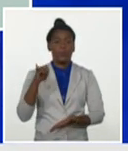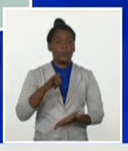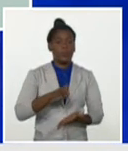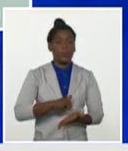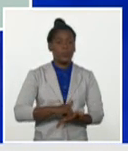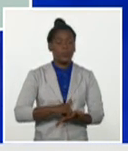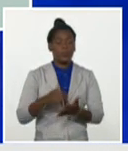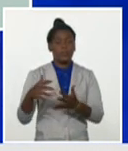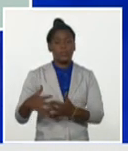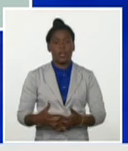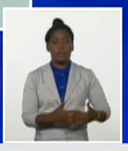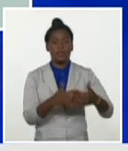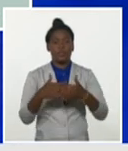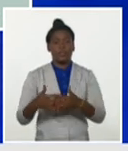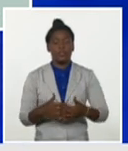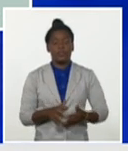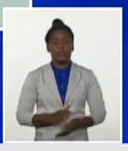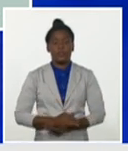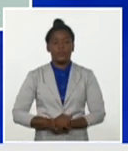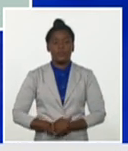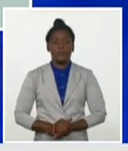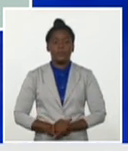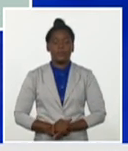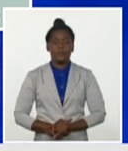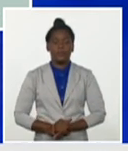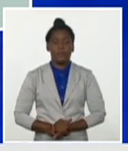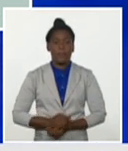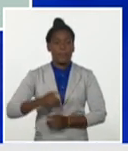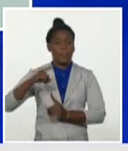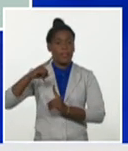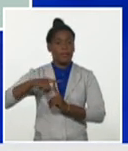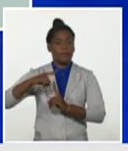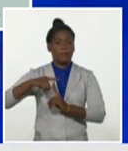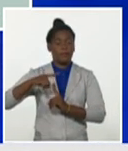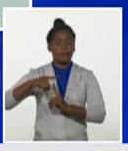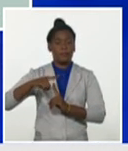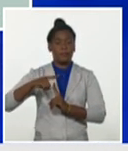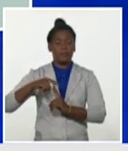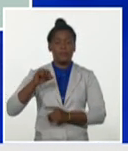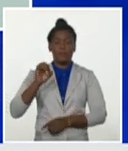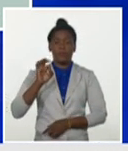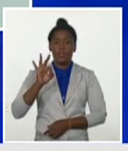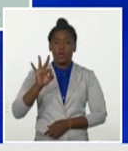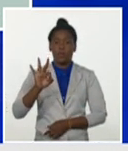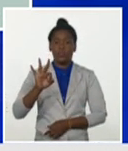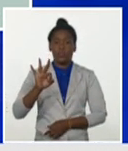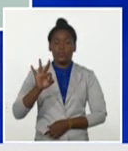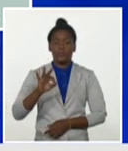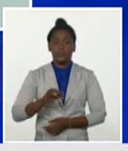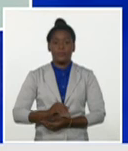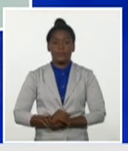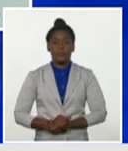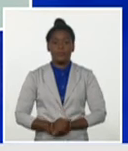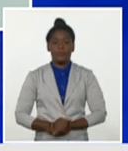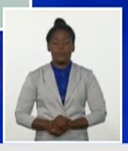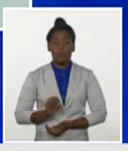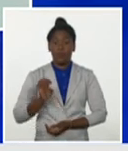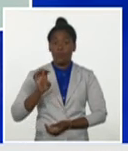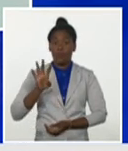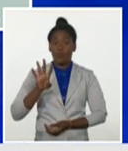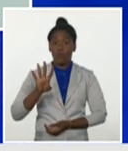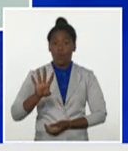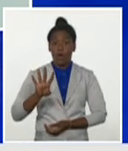Estados Unidos. En Las Tunas se diagnostican 8 casos importados, 4 de